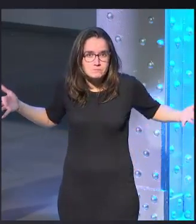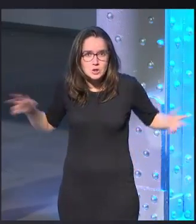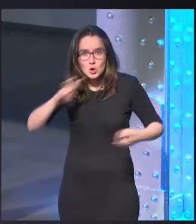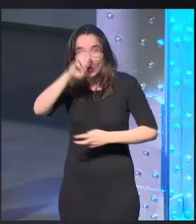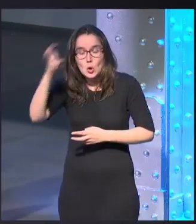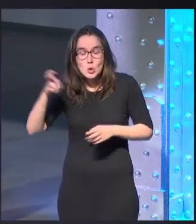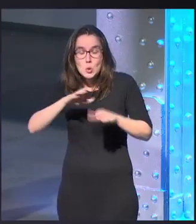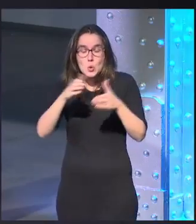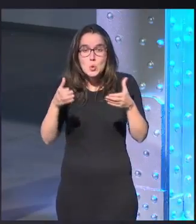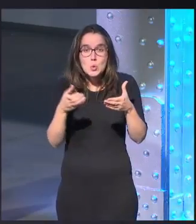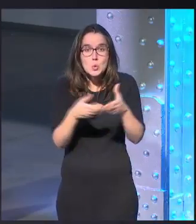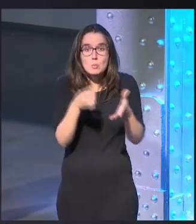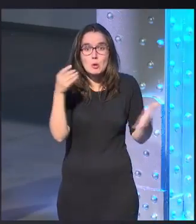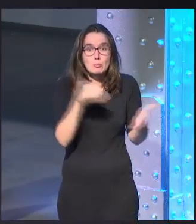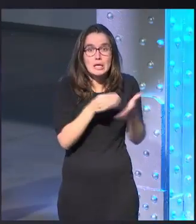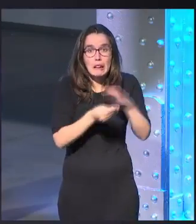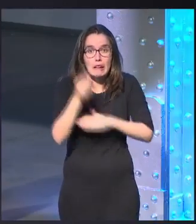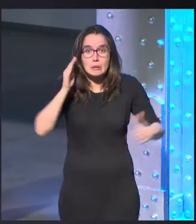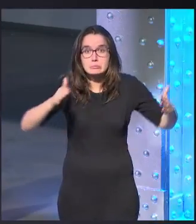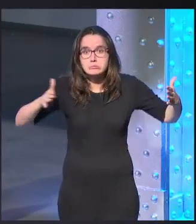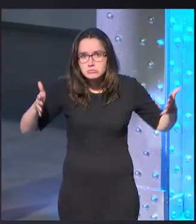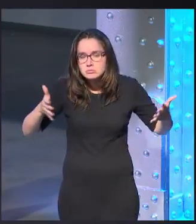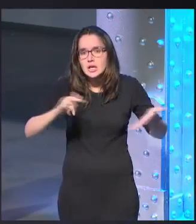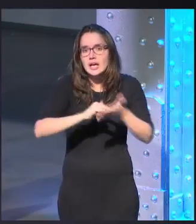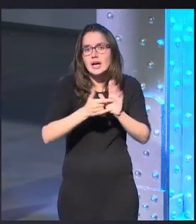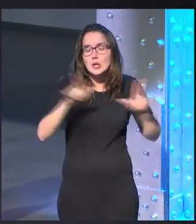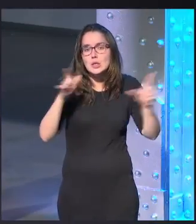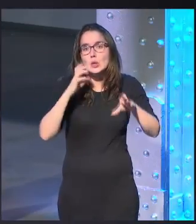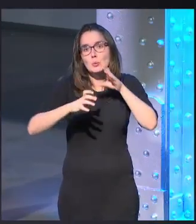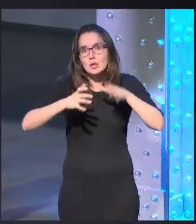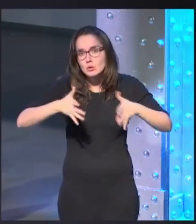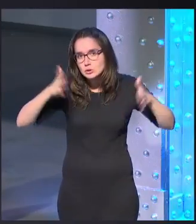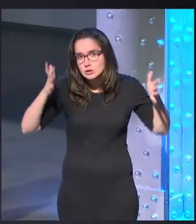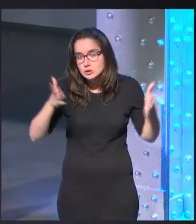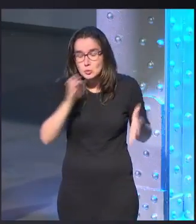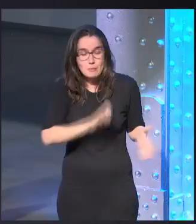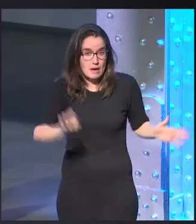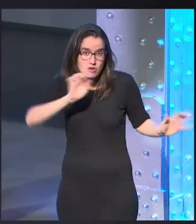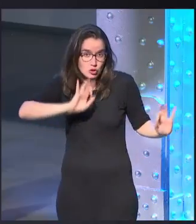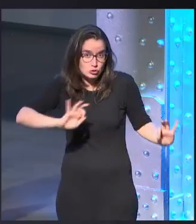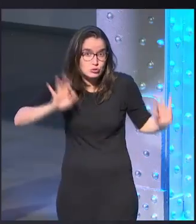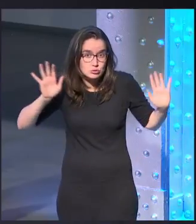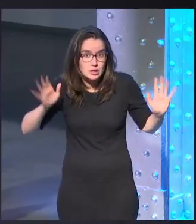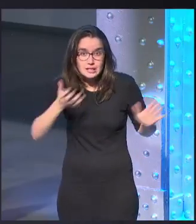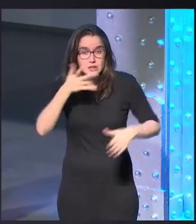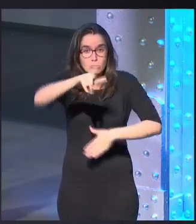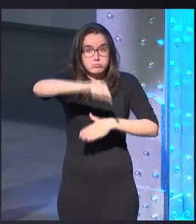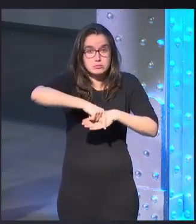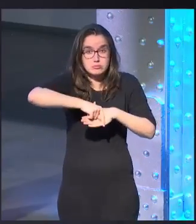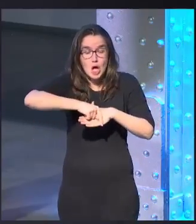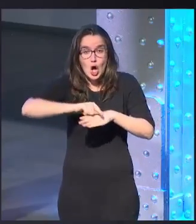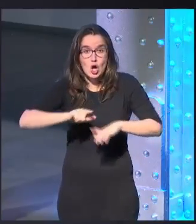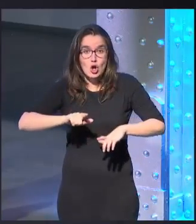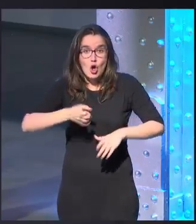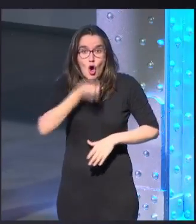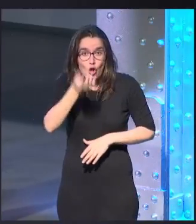ser millennial con ingeniería de telecomunicaciones, pues es una maravilla. Y si te fichan en Hong Kong, pues